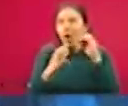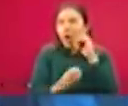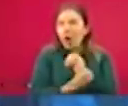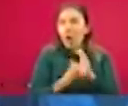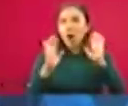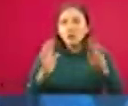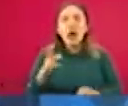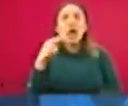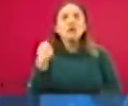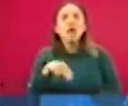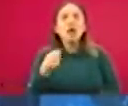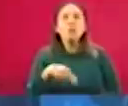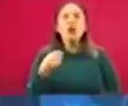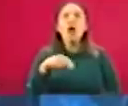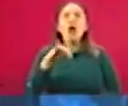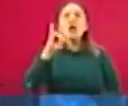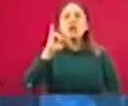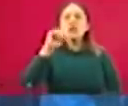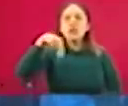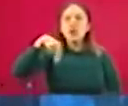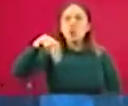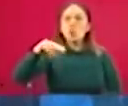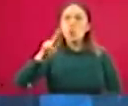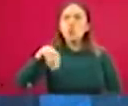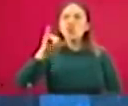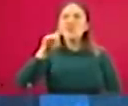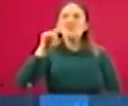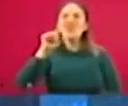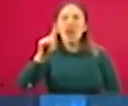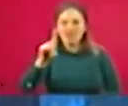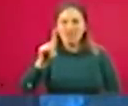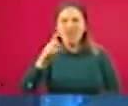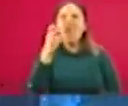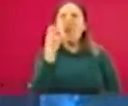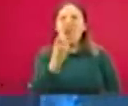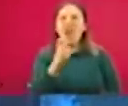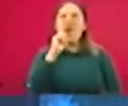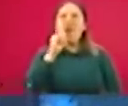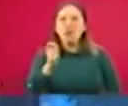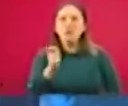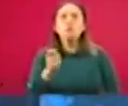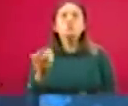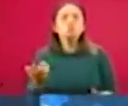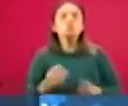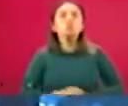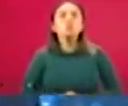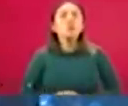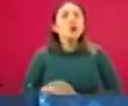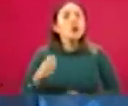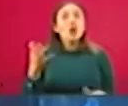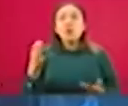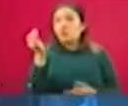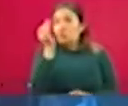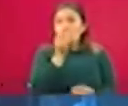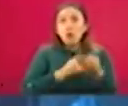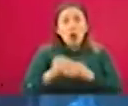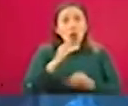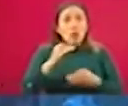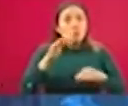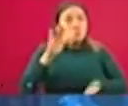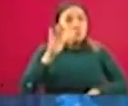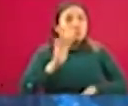un conjunto de ellas aparece neumonía. Otros han usado neumonía atípica, que no es un código clasificable, es más bien una impresión